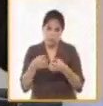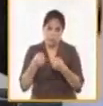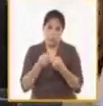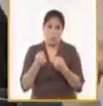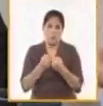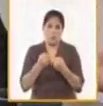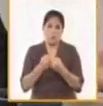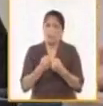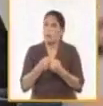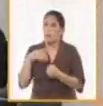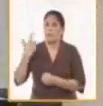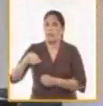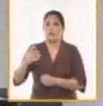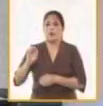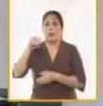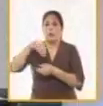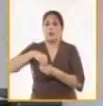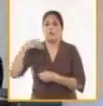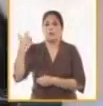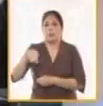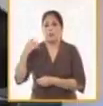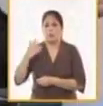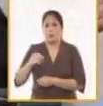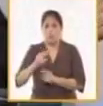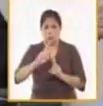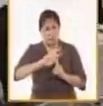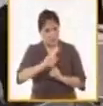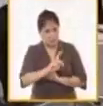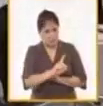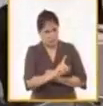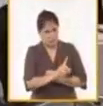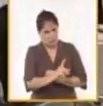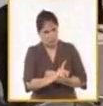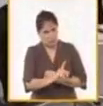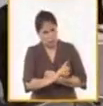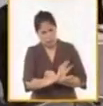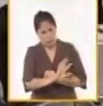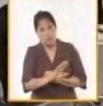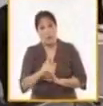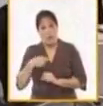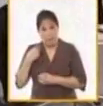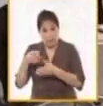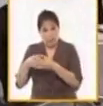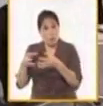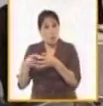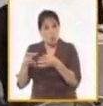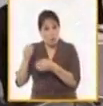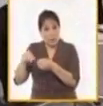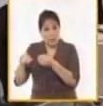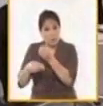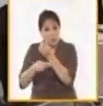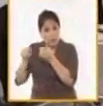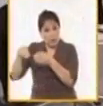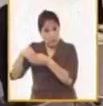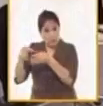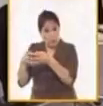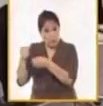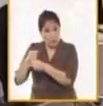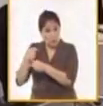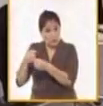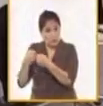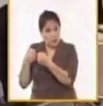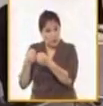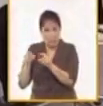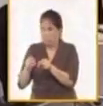han maltratado a él. No los medios, ya que tú me preguntas por los grandes medios y el bagaje sobre estas elecciones, no los